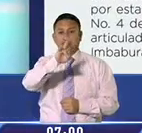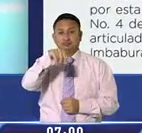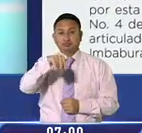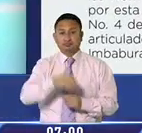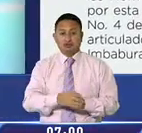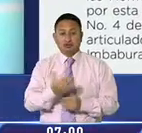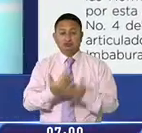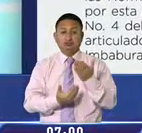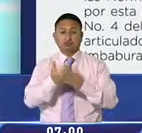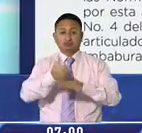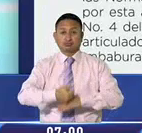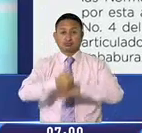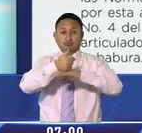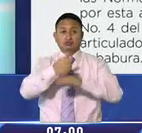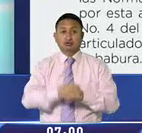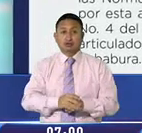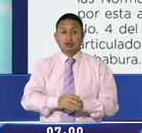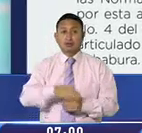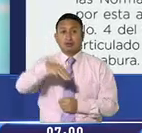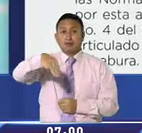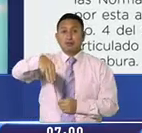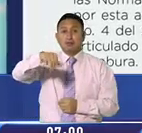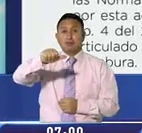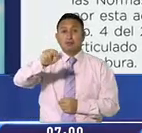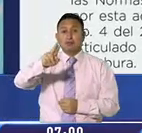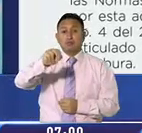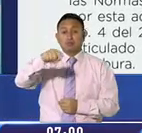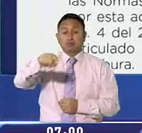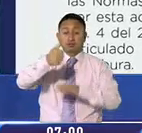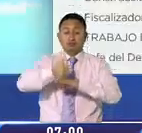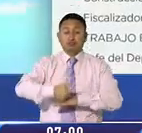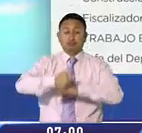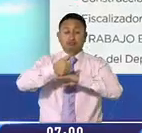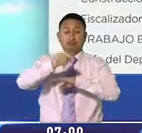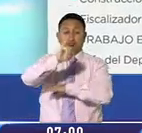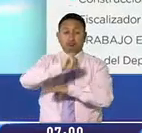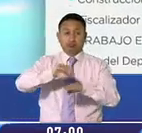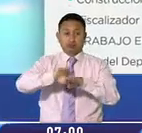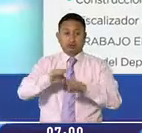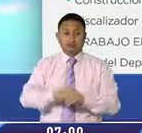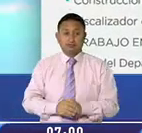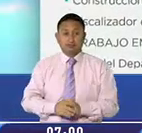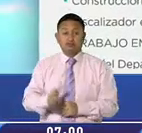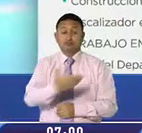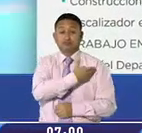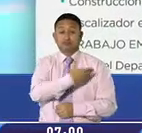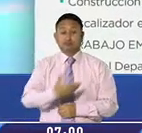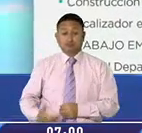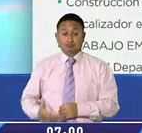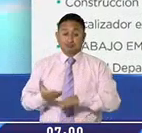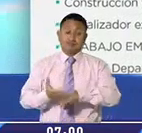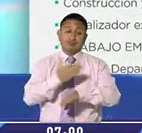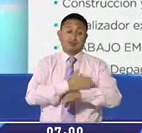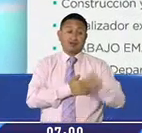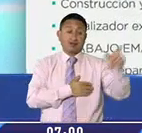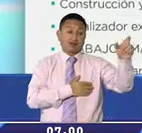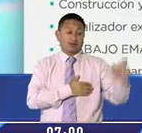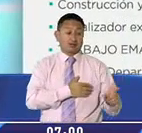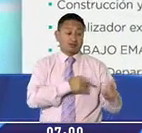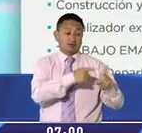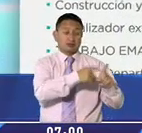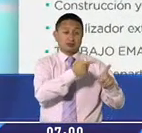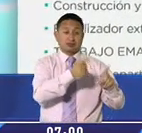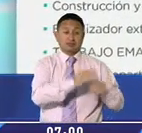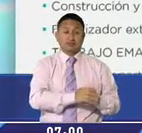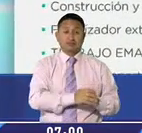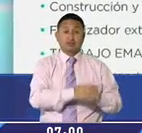Ruales como gobernador de la provincia de Imbabura. El jefe de Estado agradeció por los servicios prestados al intendente general de policía,